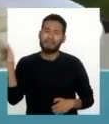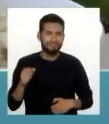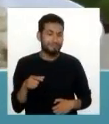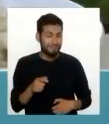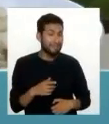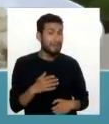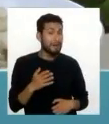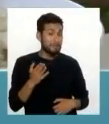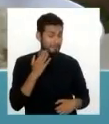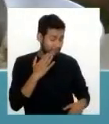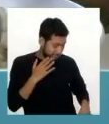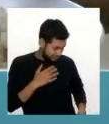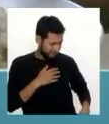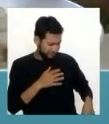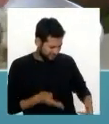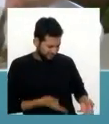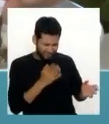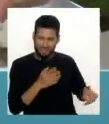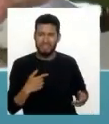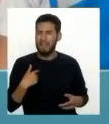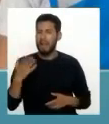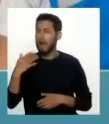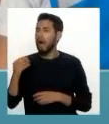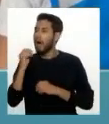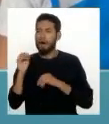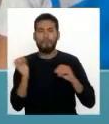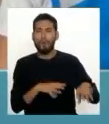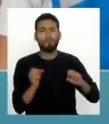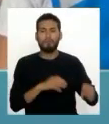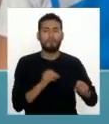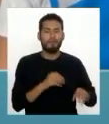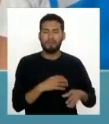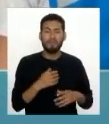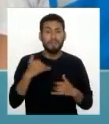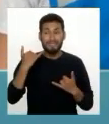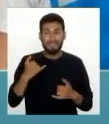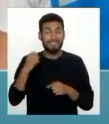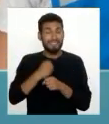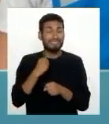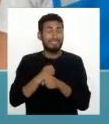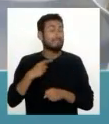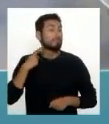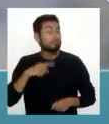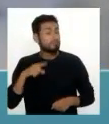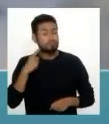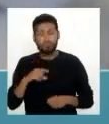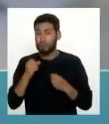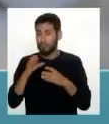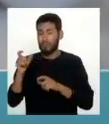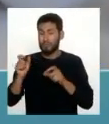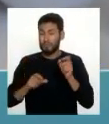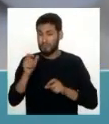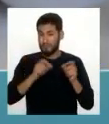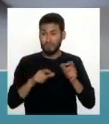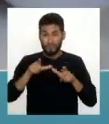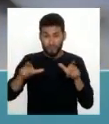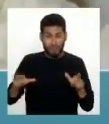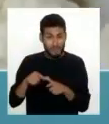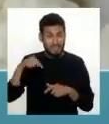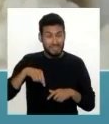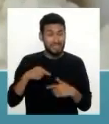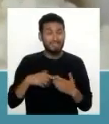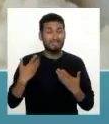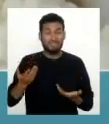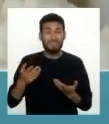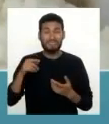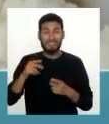como obviamente la situación también que hemos pasado de pandemia ha generado bastante desempleo y muchas de las personas son las regiones donde se encuentra esta